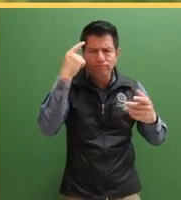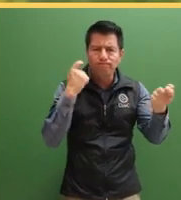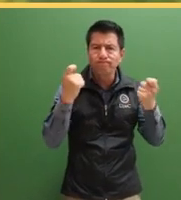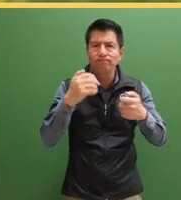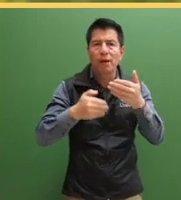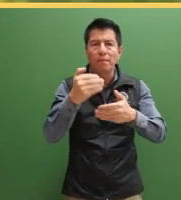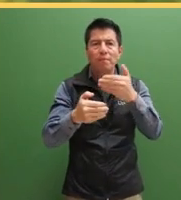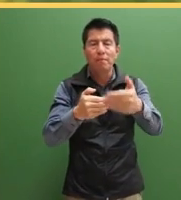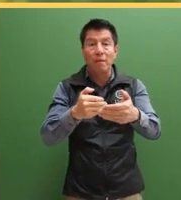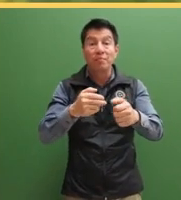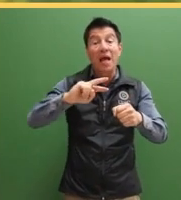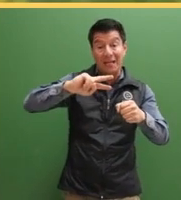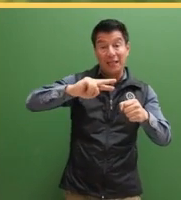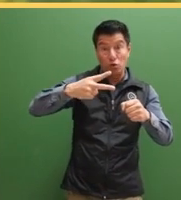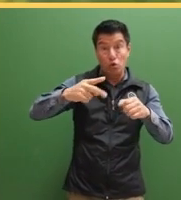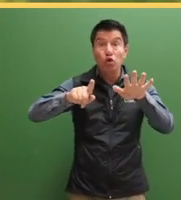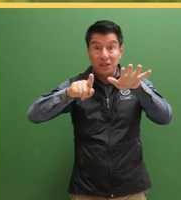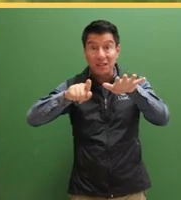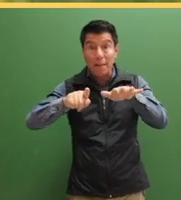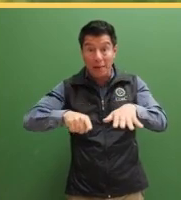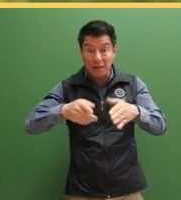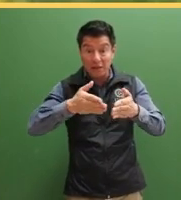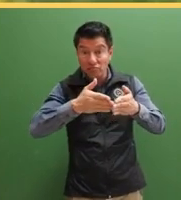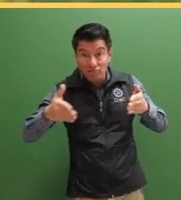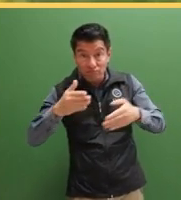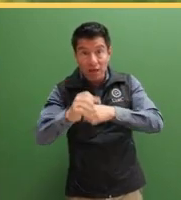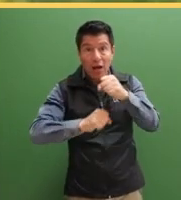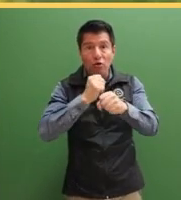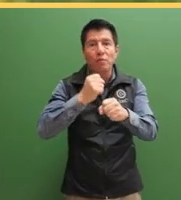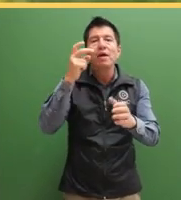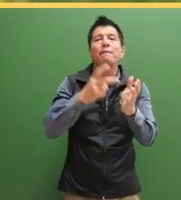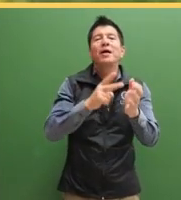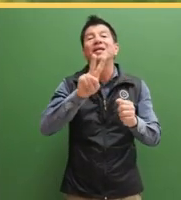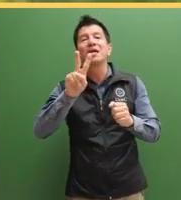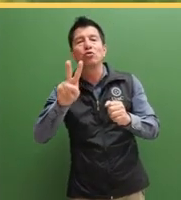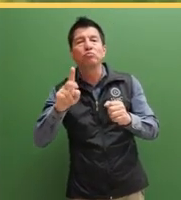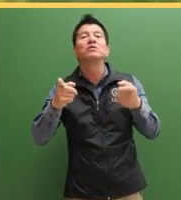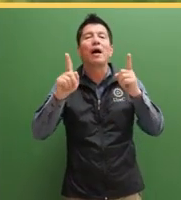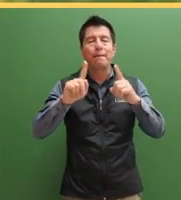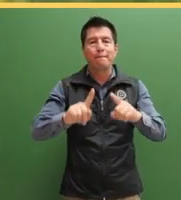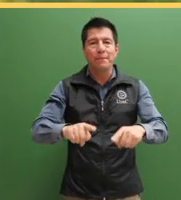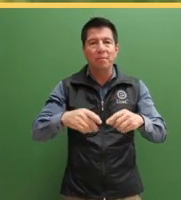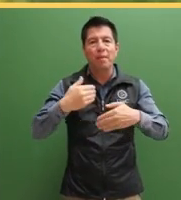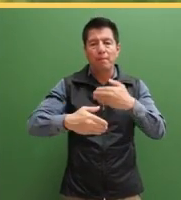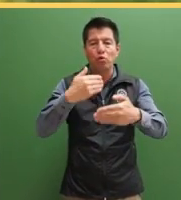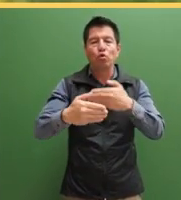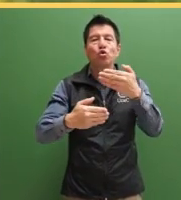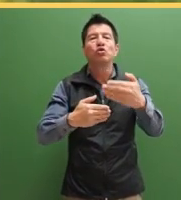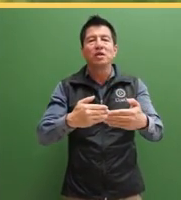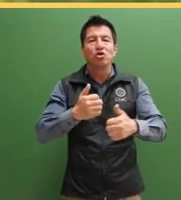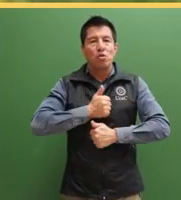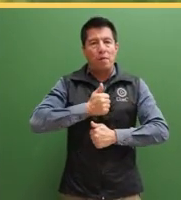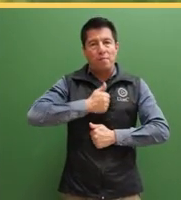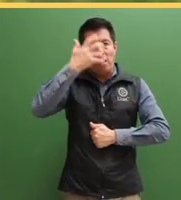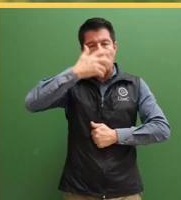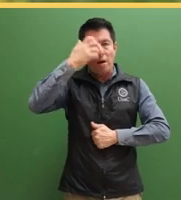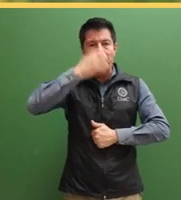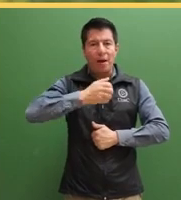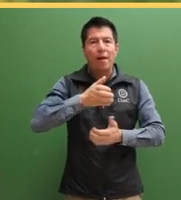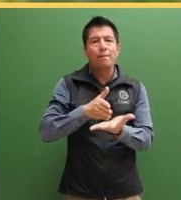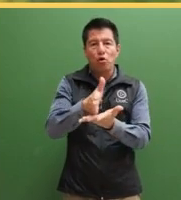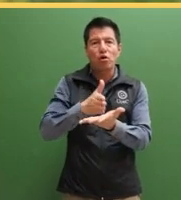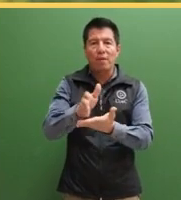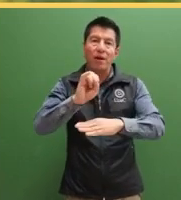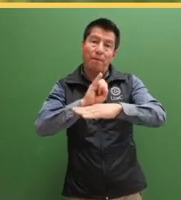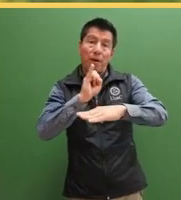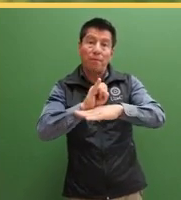a partir del segundo periodo académico del 2022, inició el proceso de autoevaluación de programas e institucional, proceso que se aperturó con